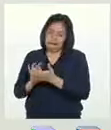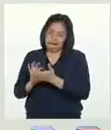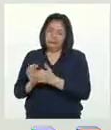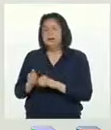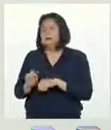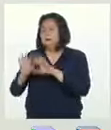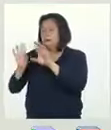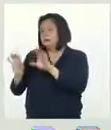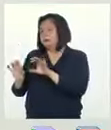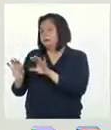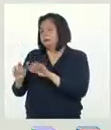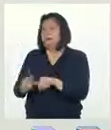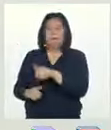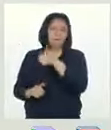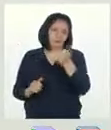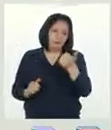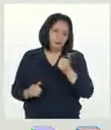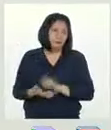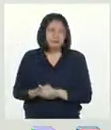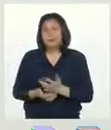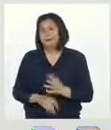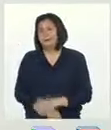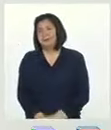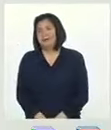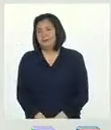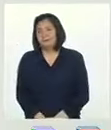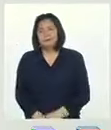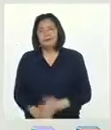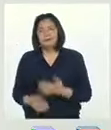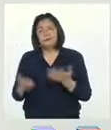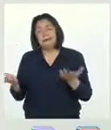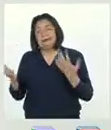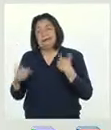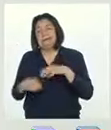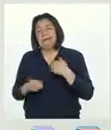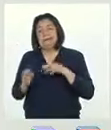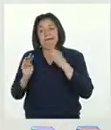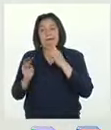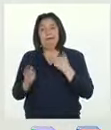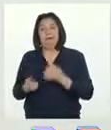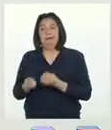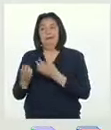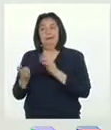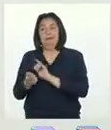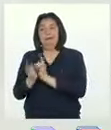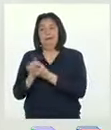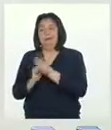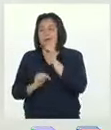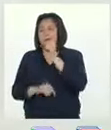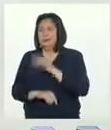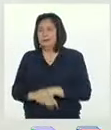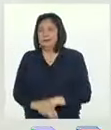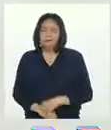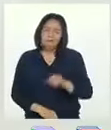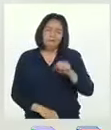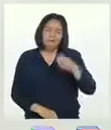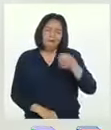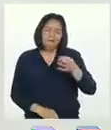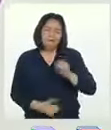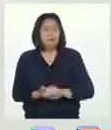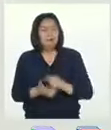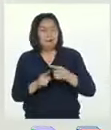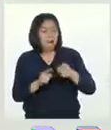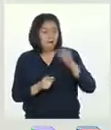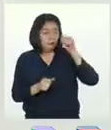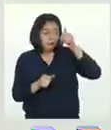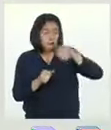la computadora u otro dispositivo. ¡Wow, profesor! ¡Cuántas cosas han cambiado! Es cierto,